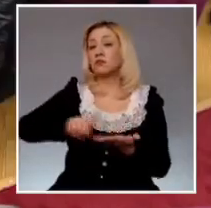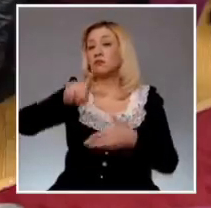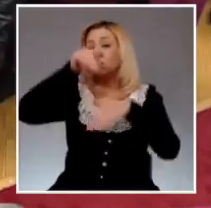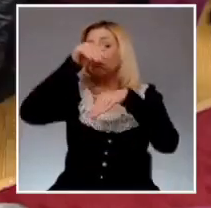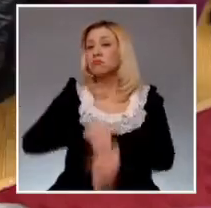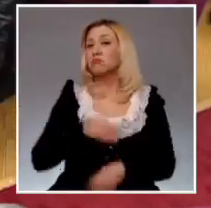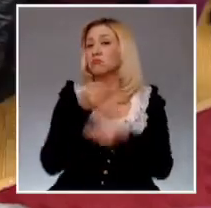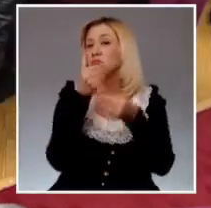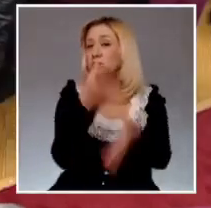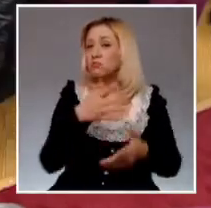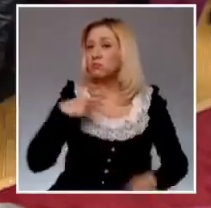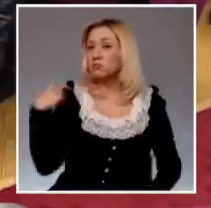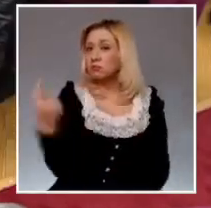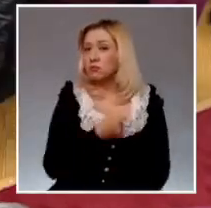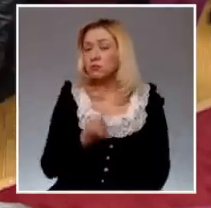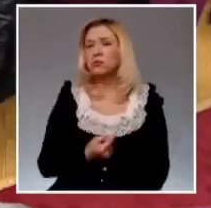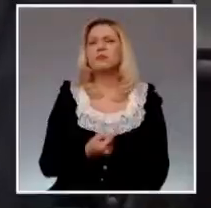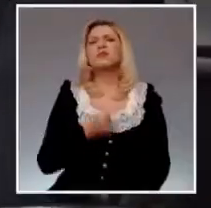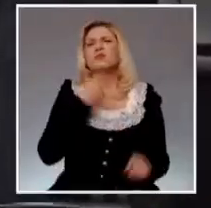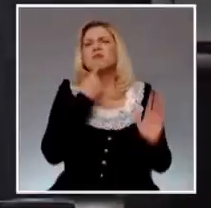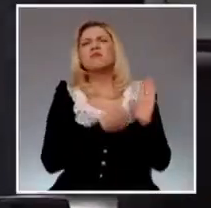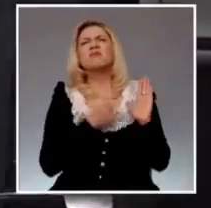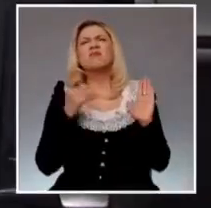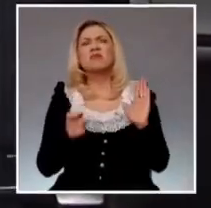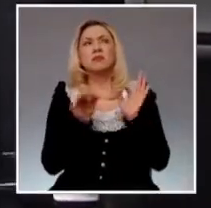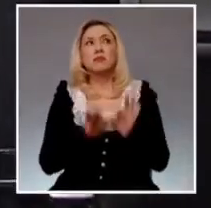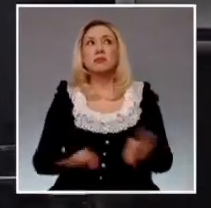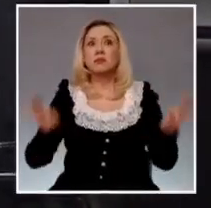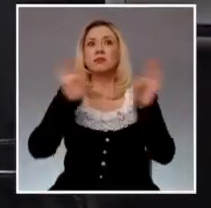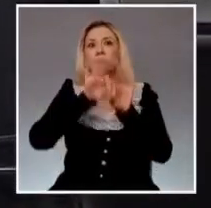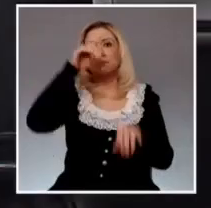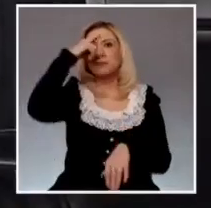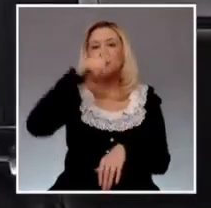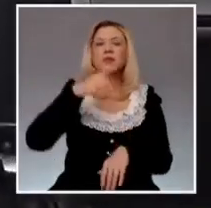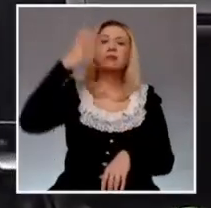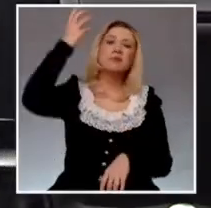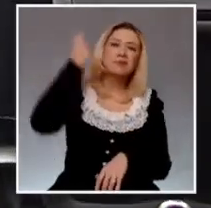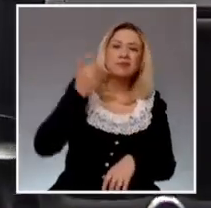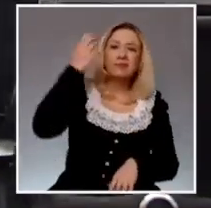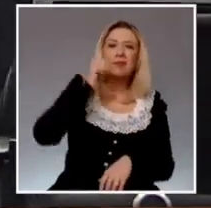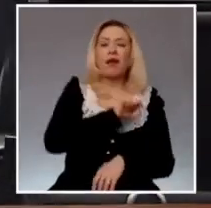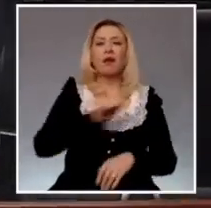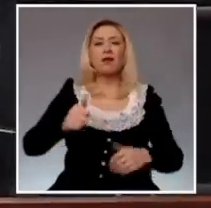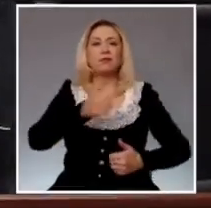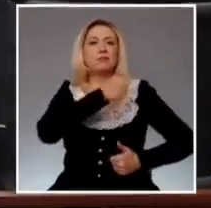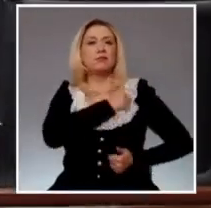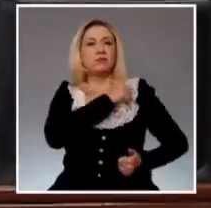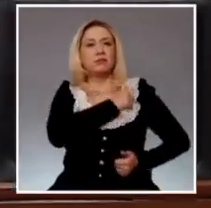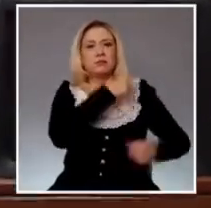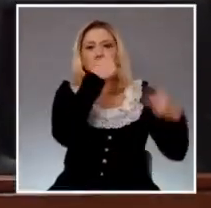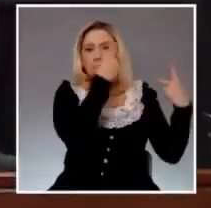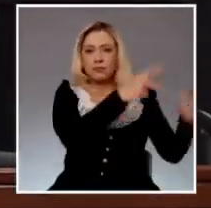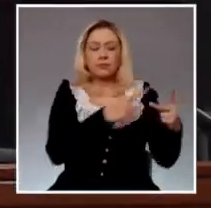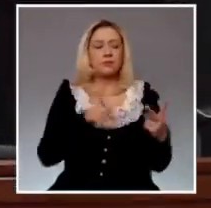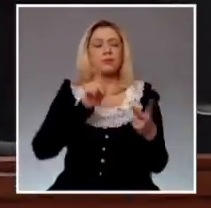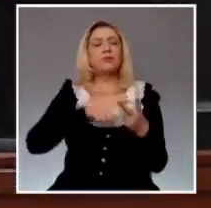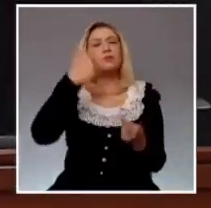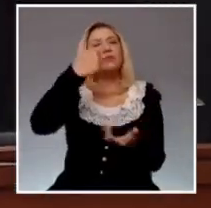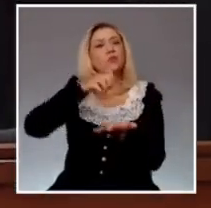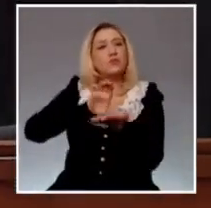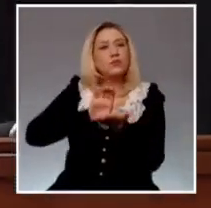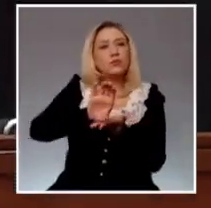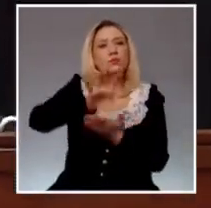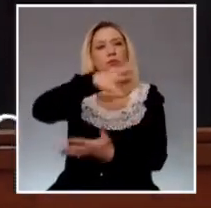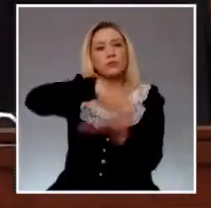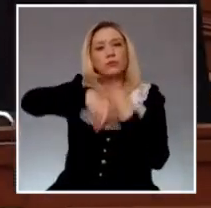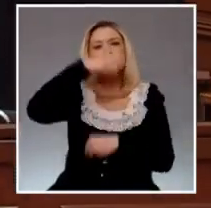sala, destacó los relativos al haber de retiro para elementos de las Fuerzas Armadas, montos de compensación subsidiaria para las víctimas